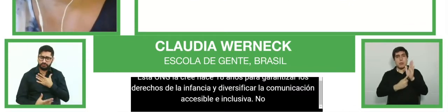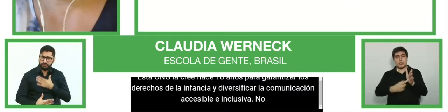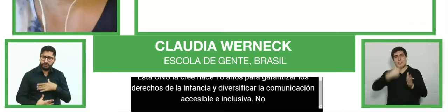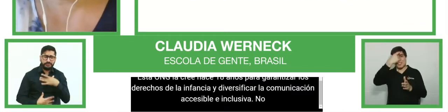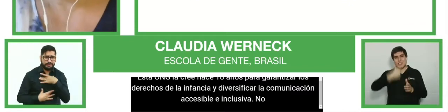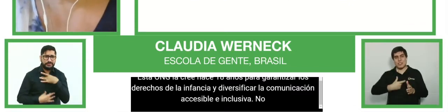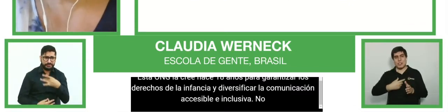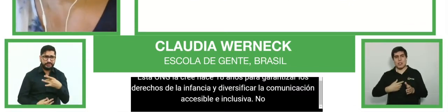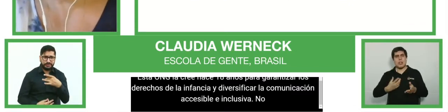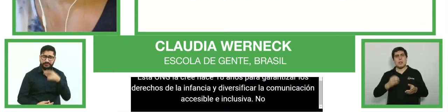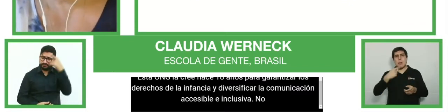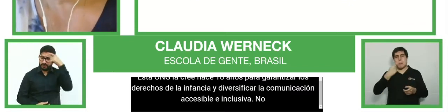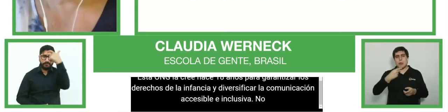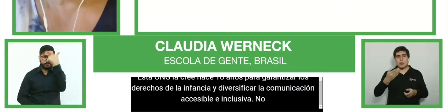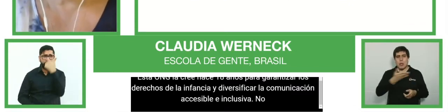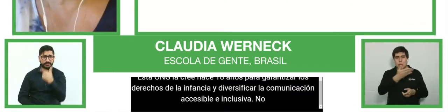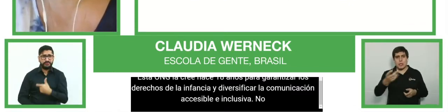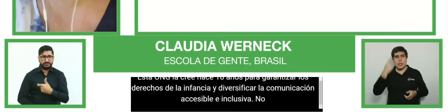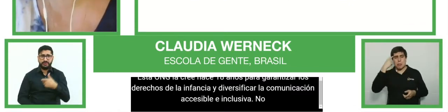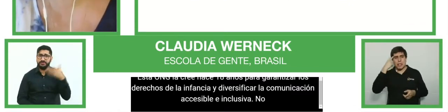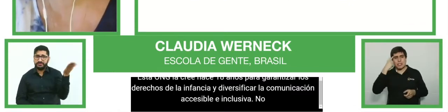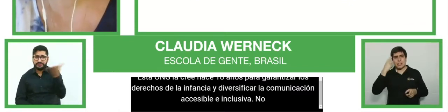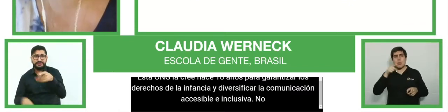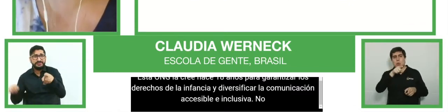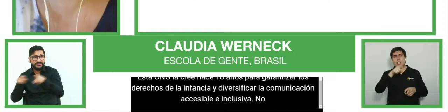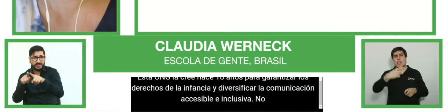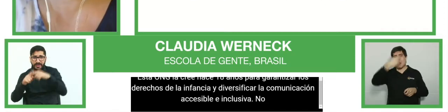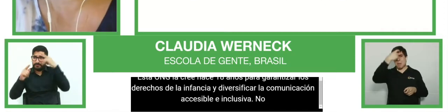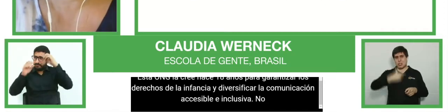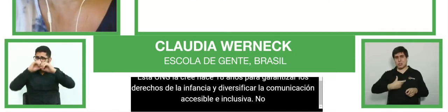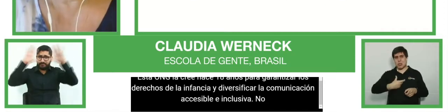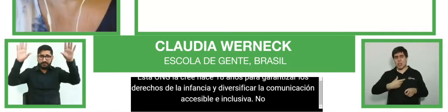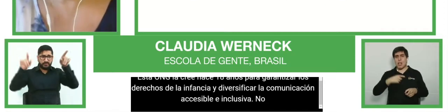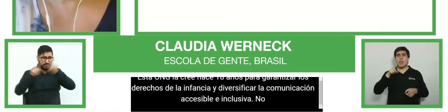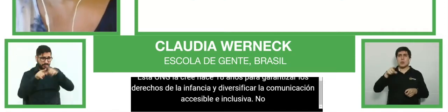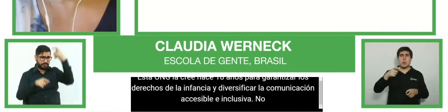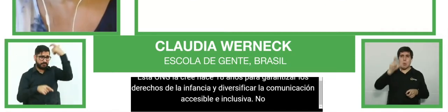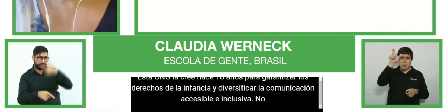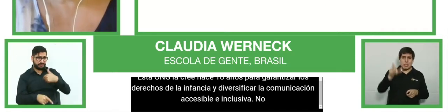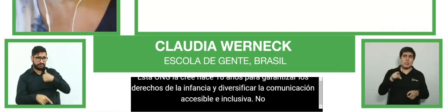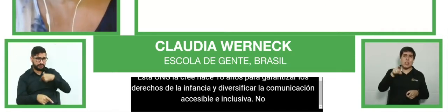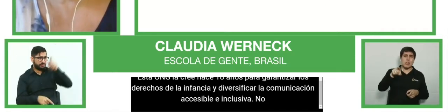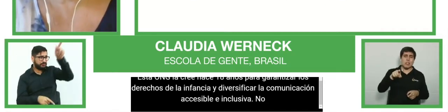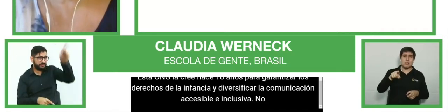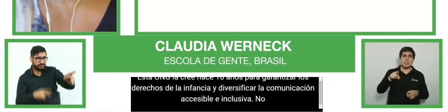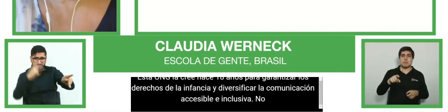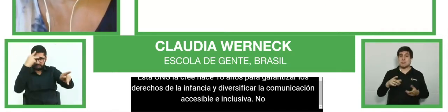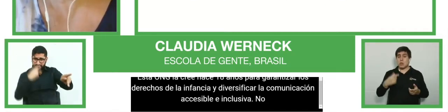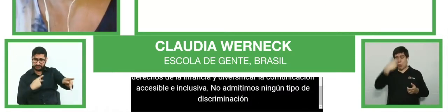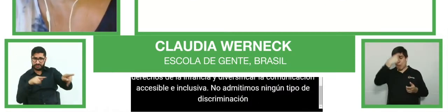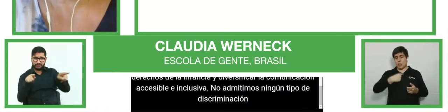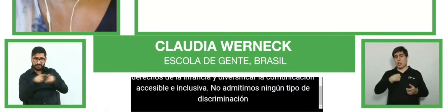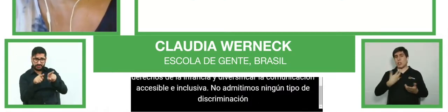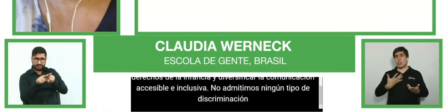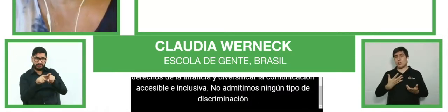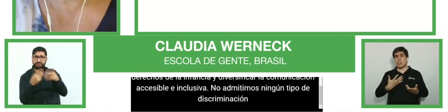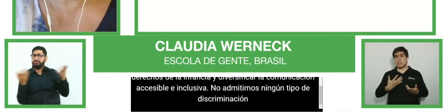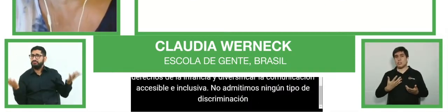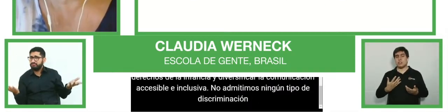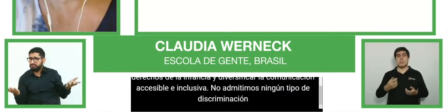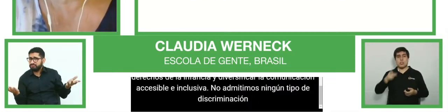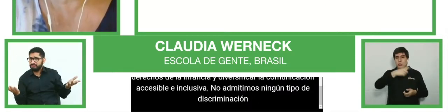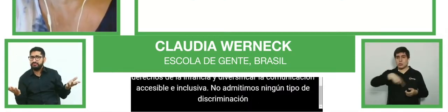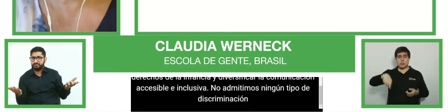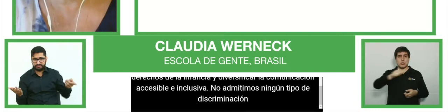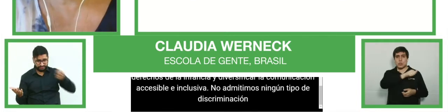sienten gente? ¿Se perciben como gente? Creo que sí. Creo que todos ustedes son humanos y, por